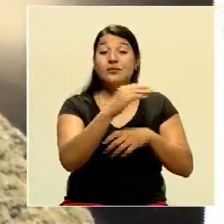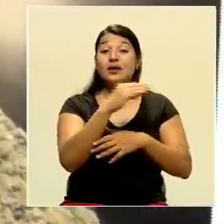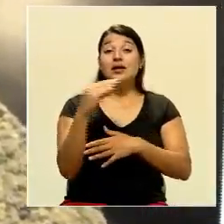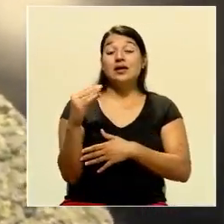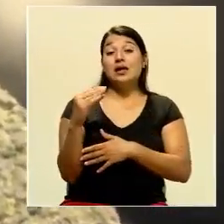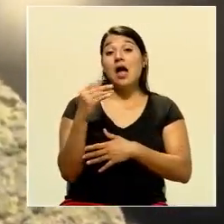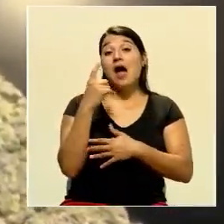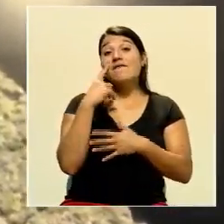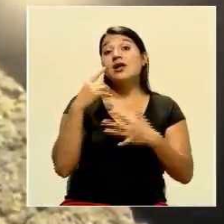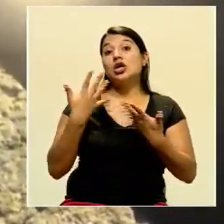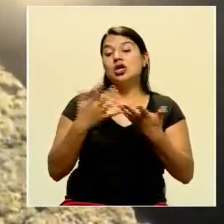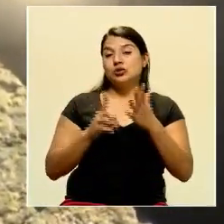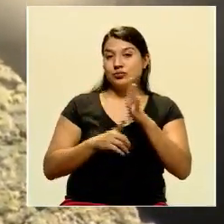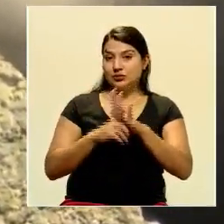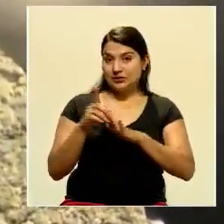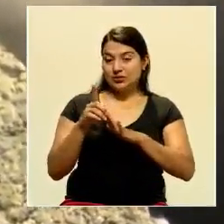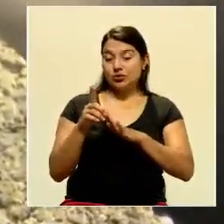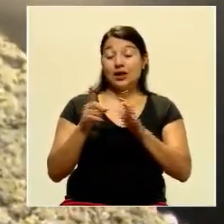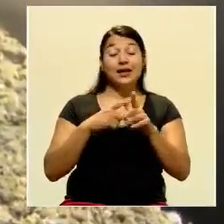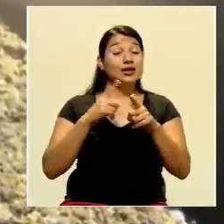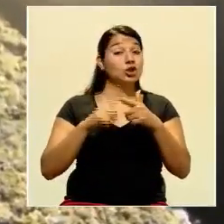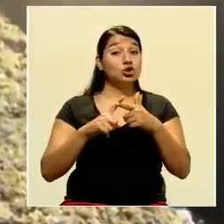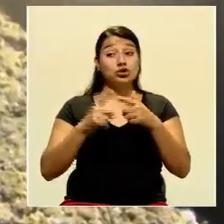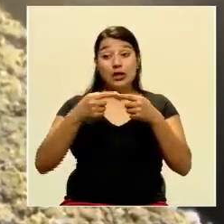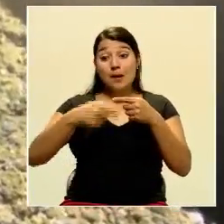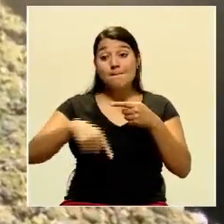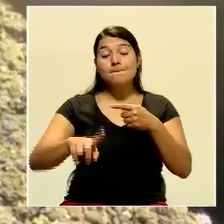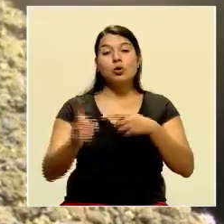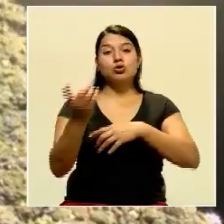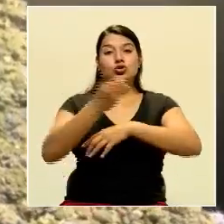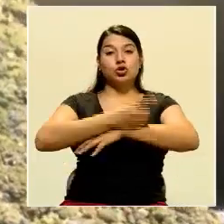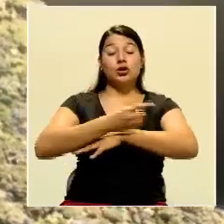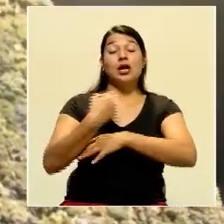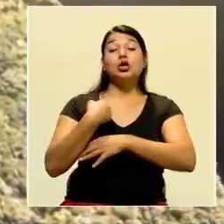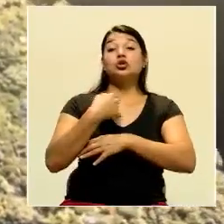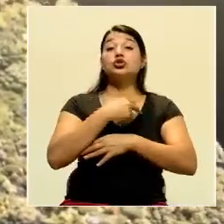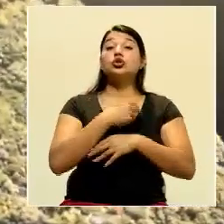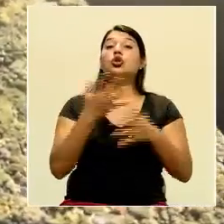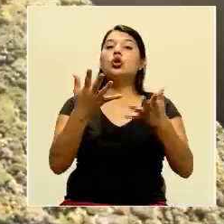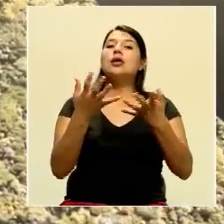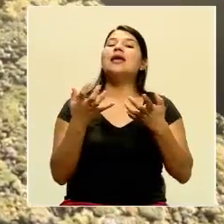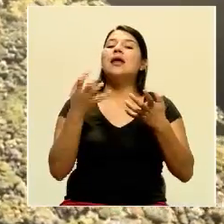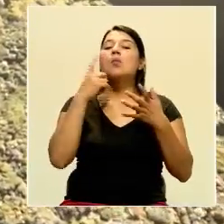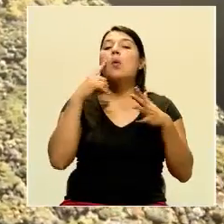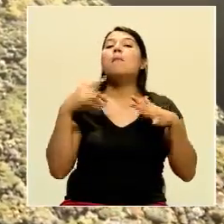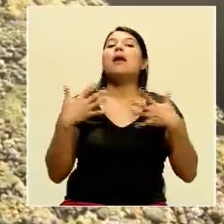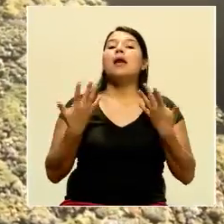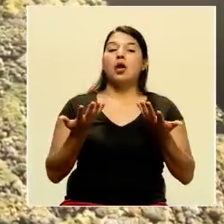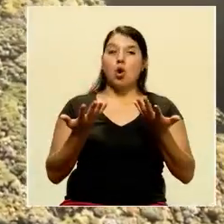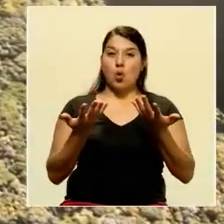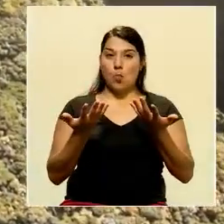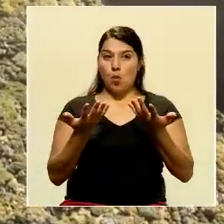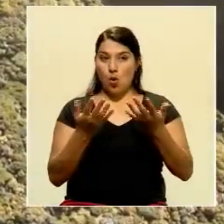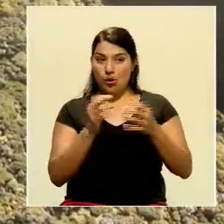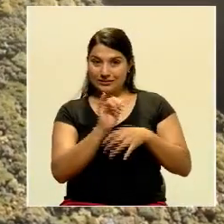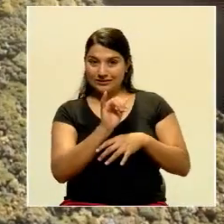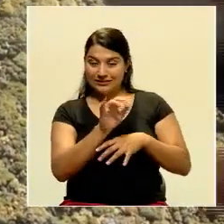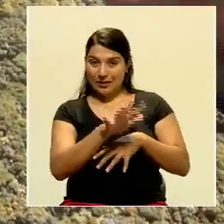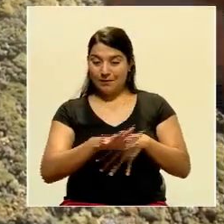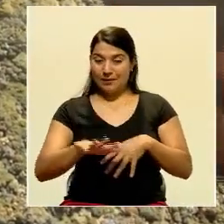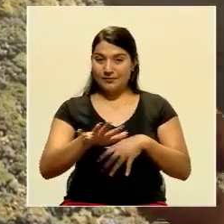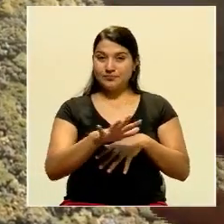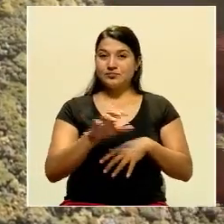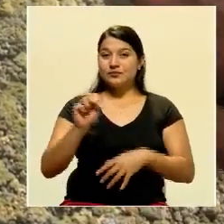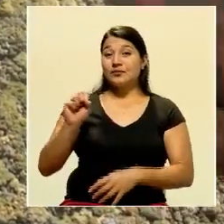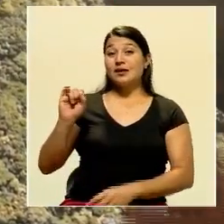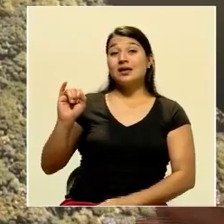y vamos a ver cómo evoluciona. Entonces todos los próximos días vamos a ver cuál es el comportamiento de este microbloque que está aquí.